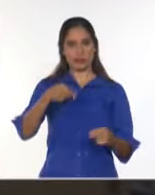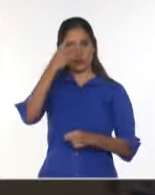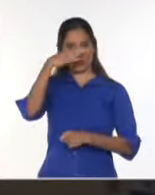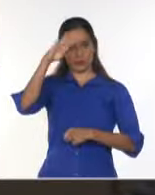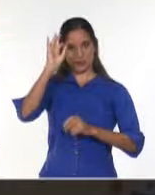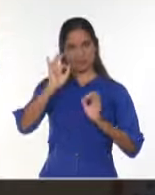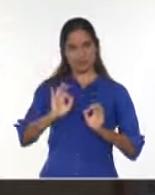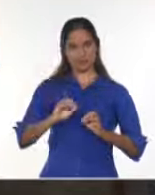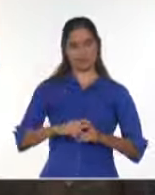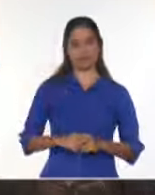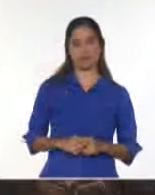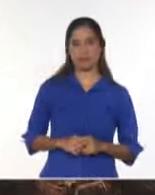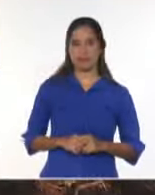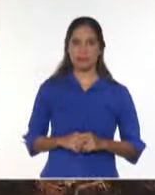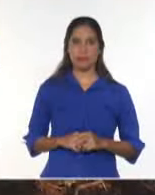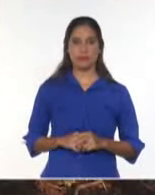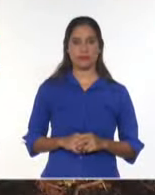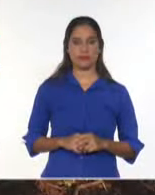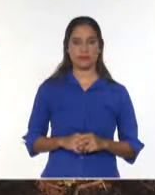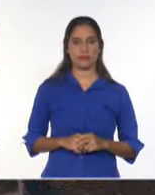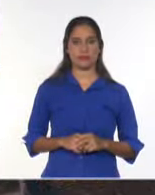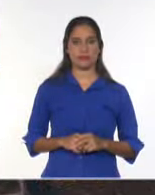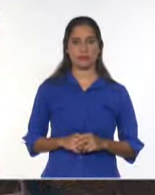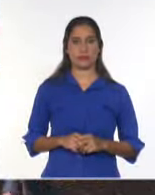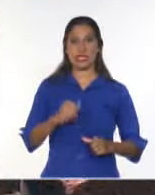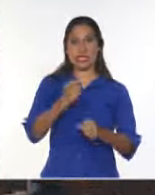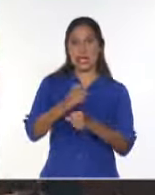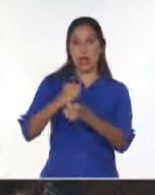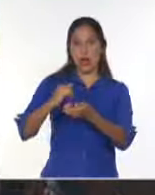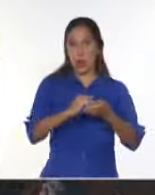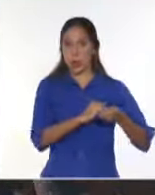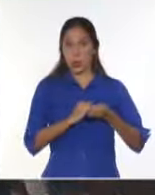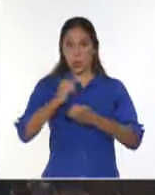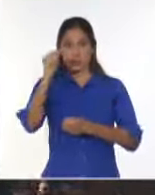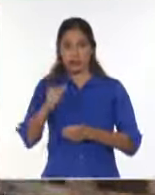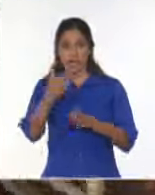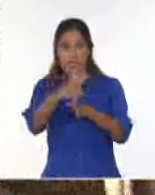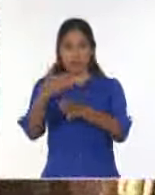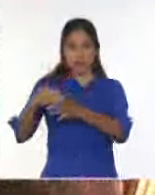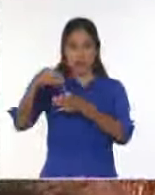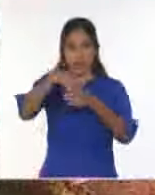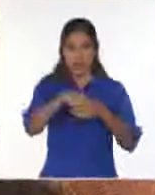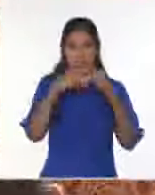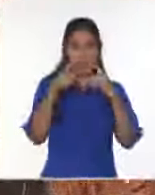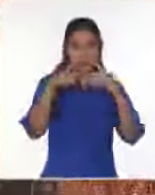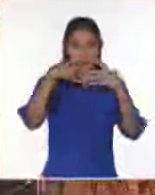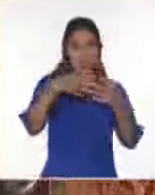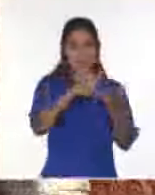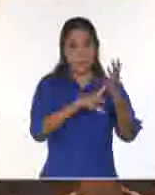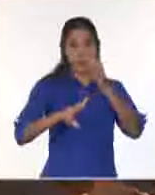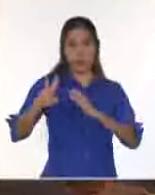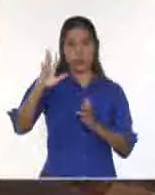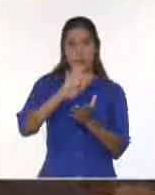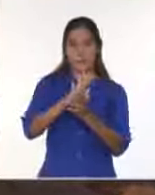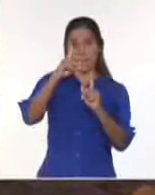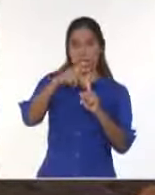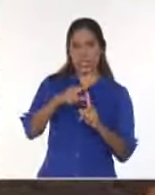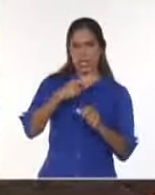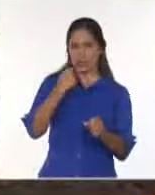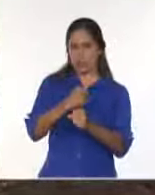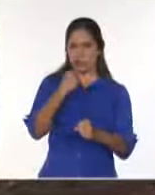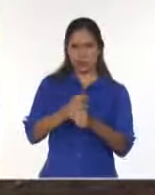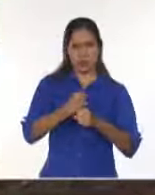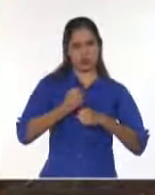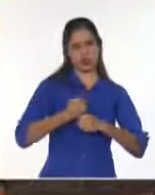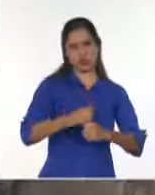joven provincia. Trabajadores de diferentes entidades del municipio Jovellanos en la provincia de Matanzas realizaron labores